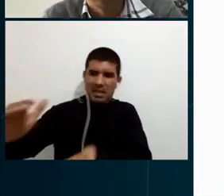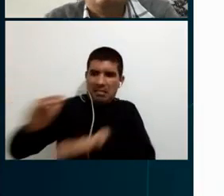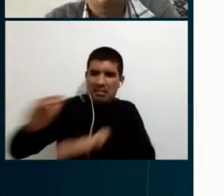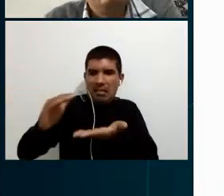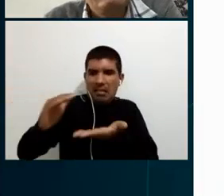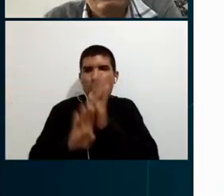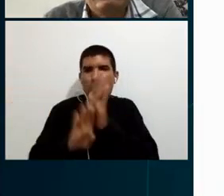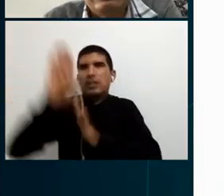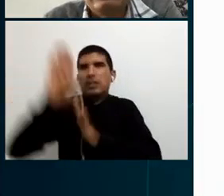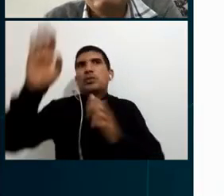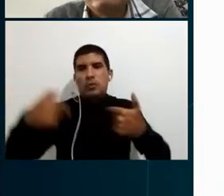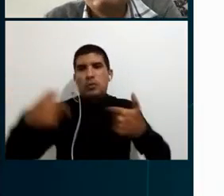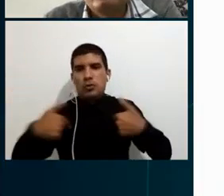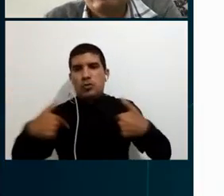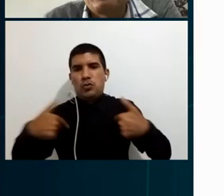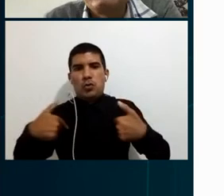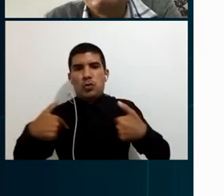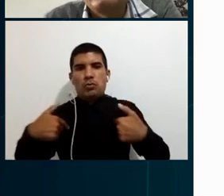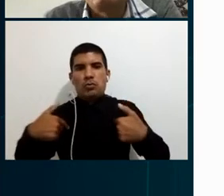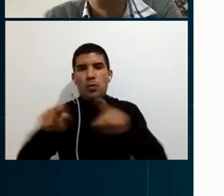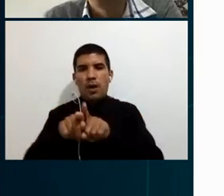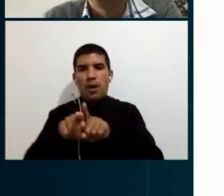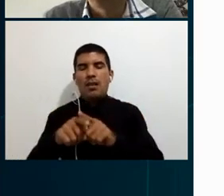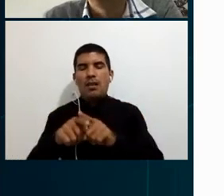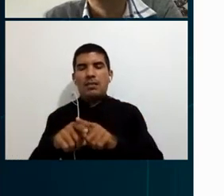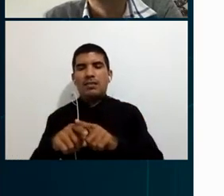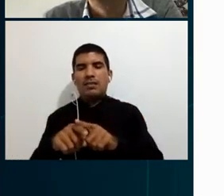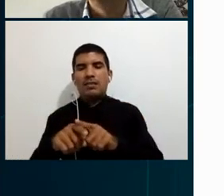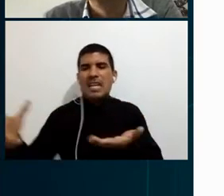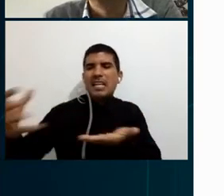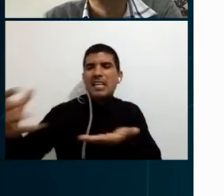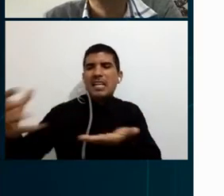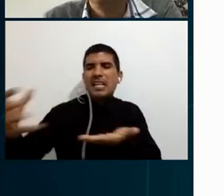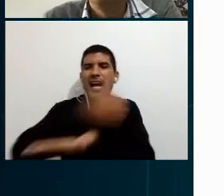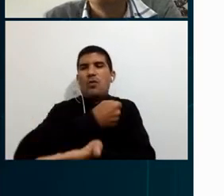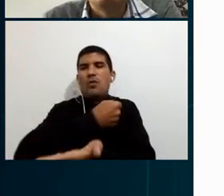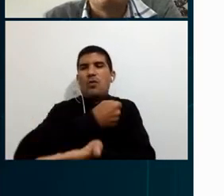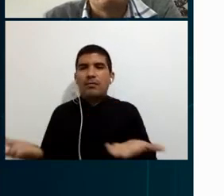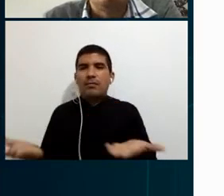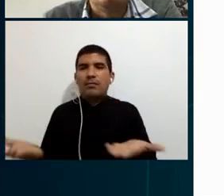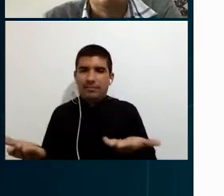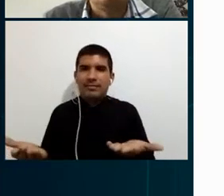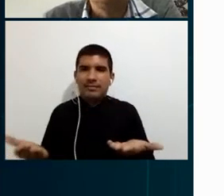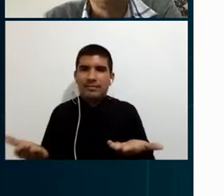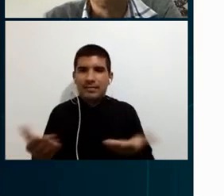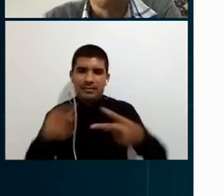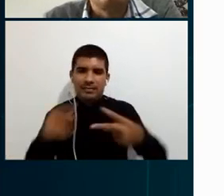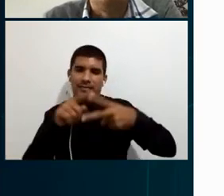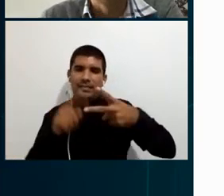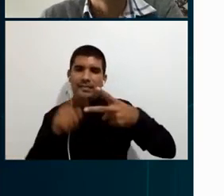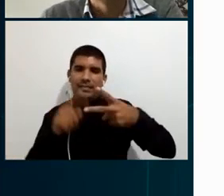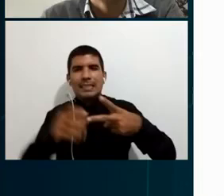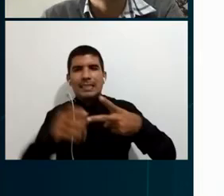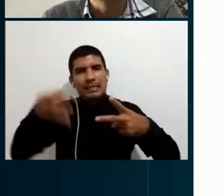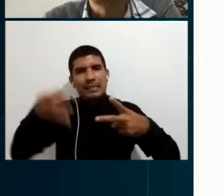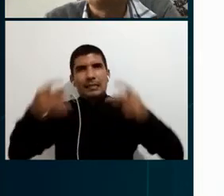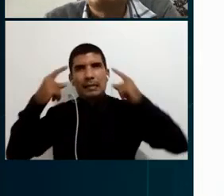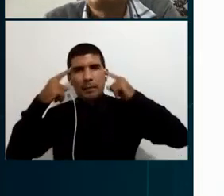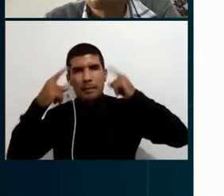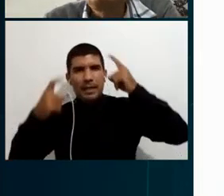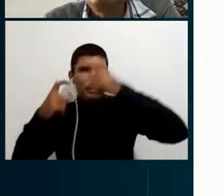yo, antes de entrar, y ahorita hacemos un repasito rápido de tecnología, es siempre preguntémonos, ¿a dónde